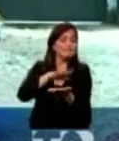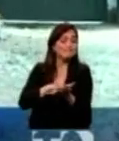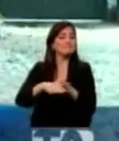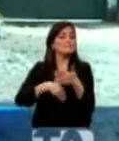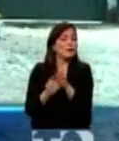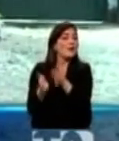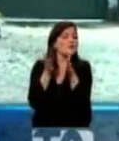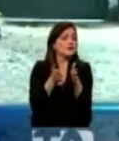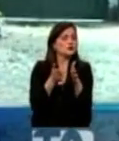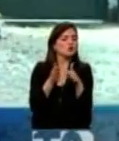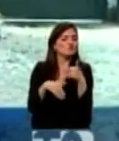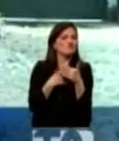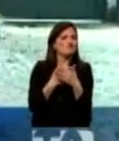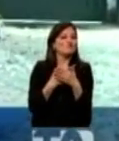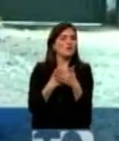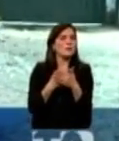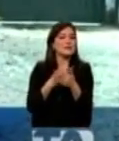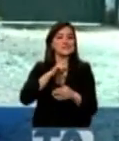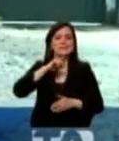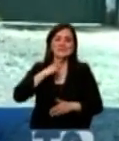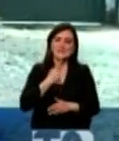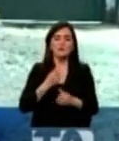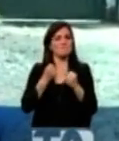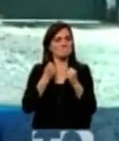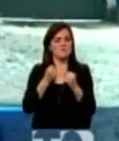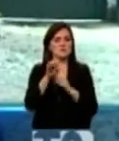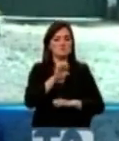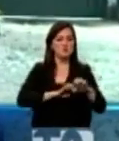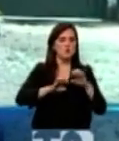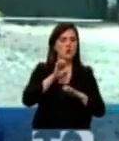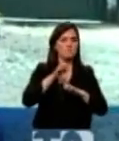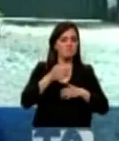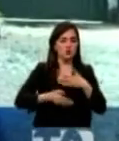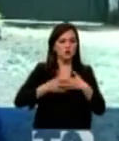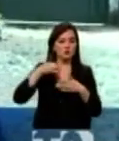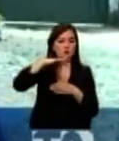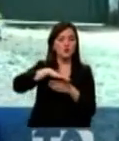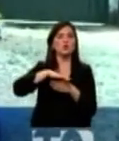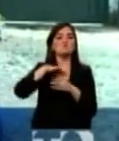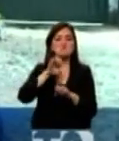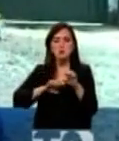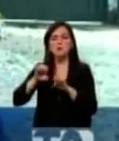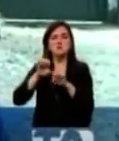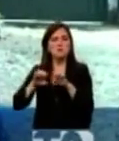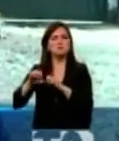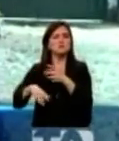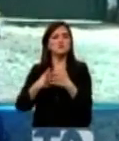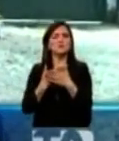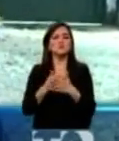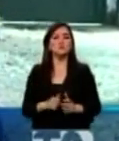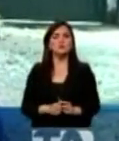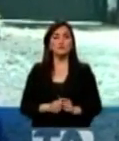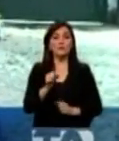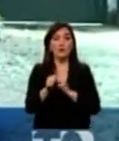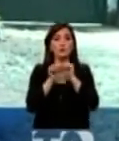esa planificación, y eso es lo que vamos a hacer acá, evaluar qué es lo que ha pasado en todo el proceso electoral, evaluar qué es lo que ha pasado en